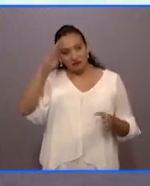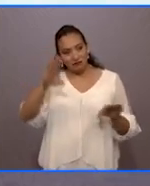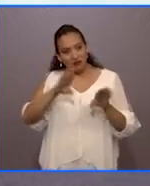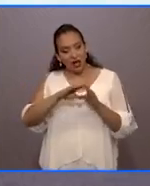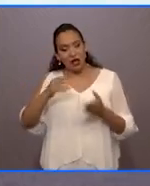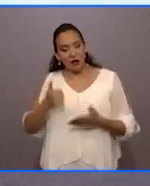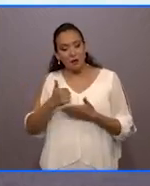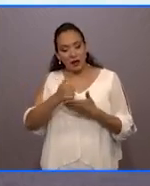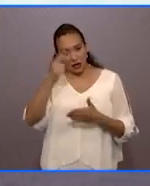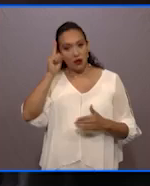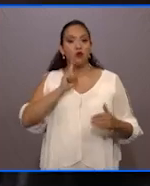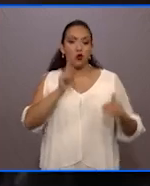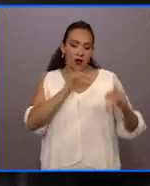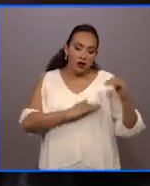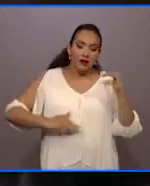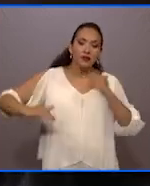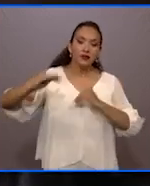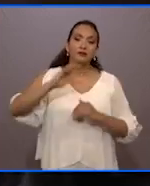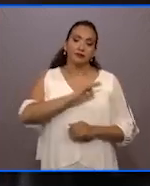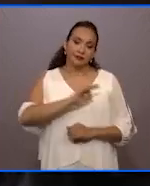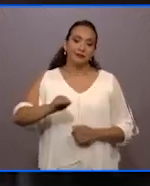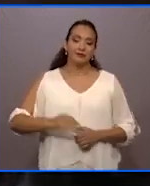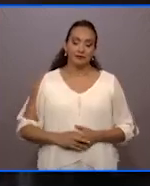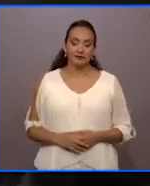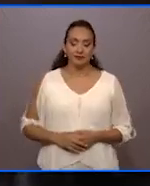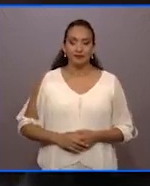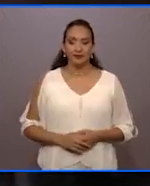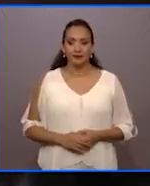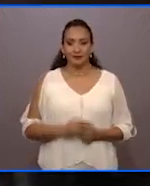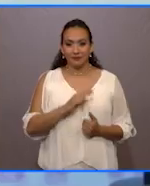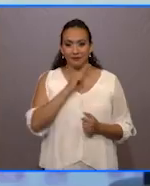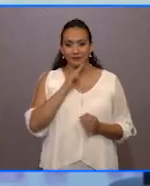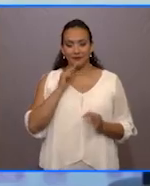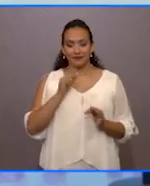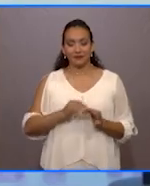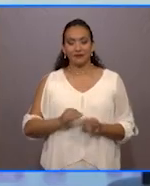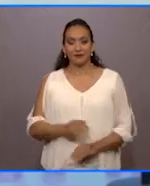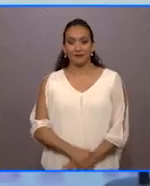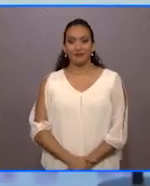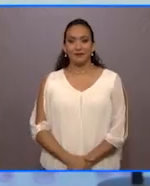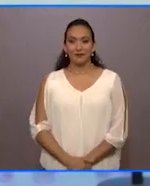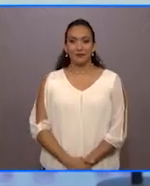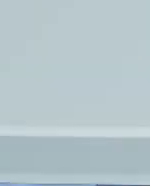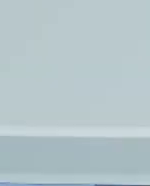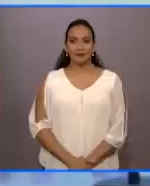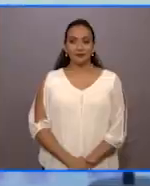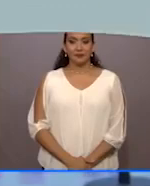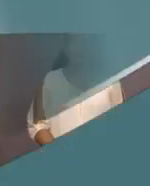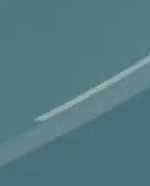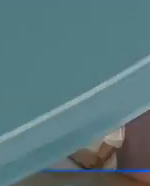de las mujeres. Para el canal del Poder Judicial de la Federación, Mario López Peña.